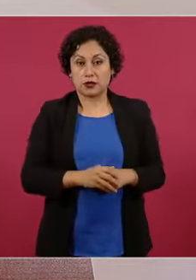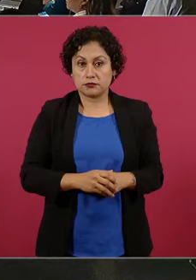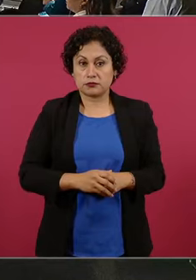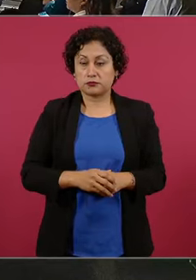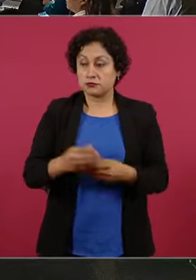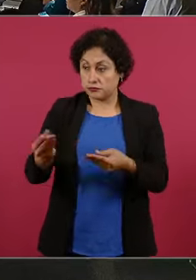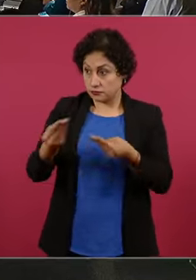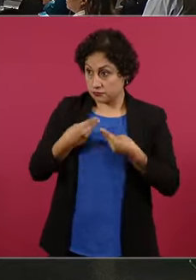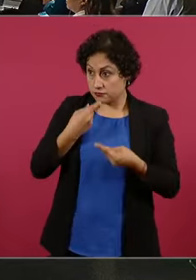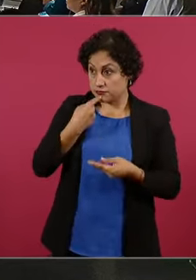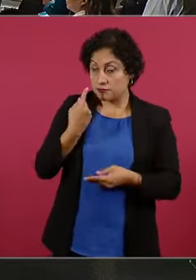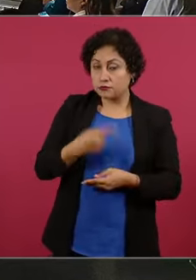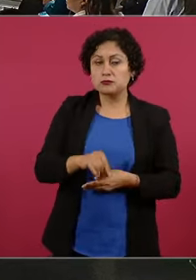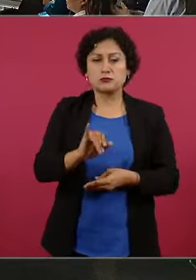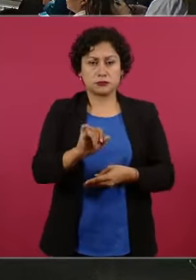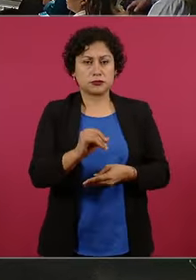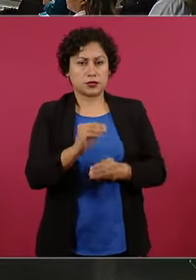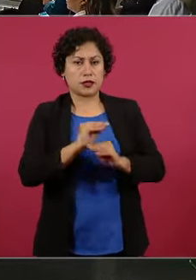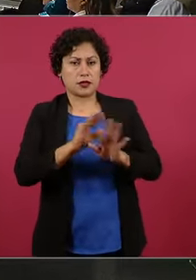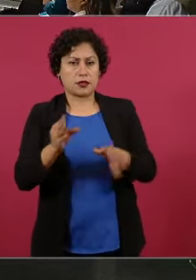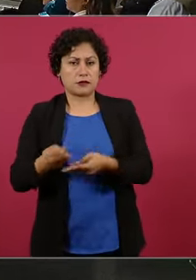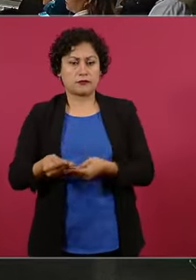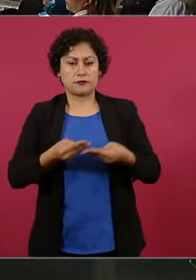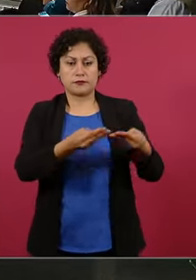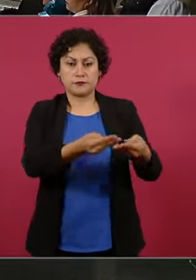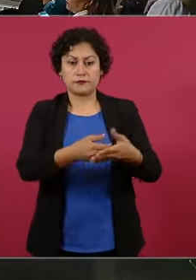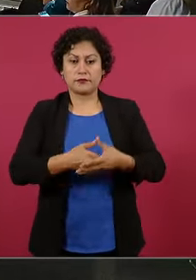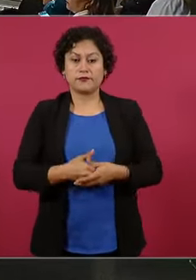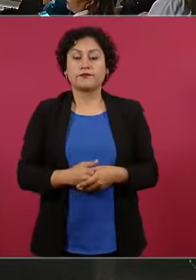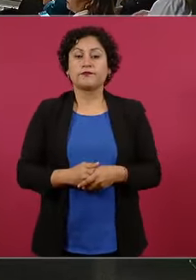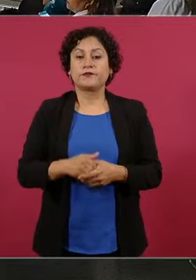Sí, muchas gracias. Gracias, señor presidente.